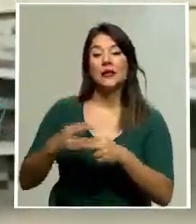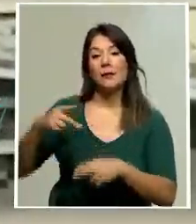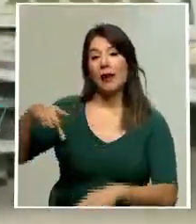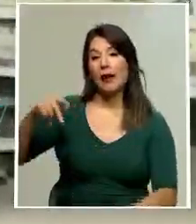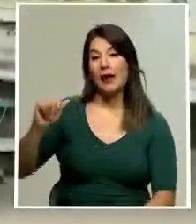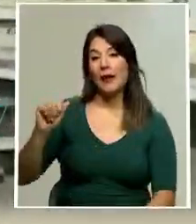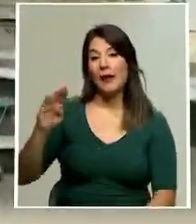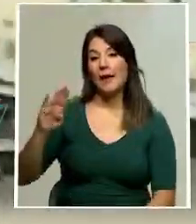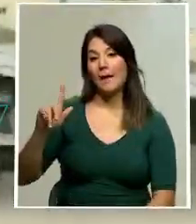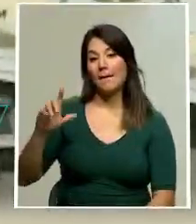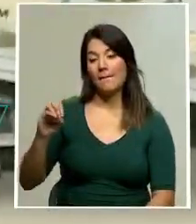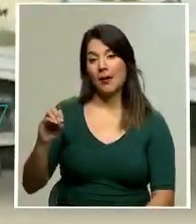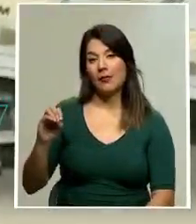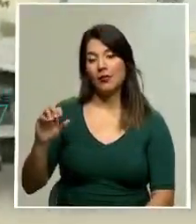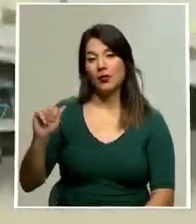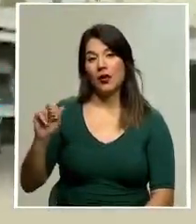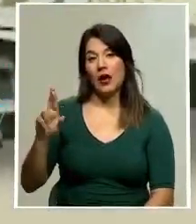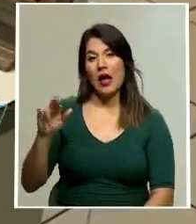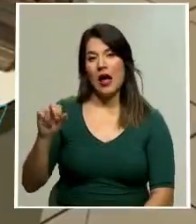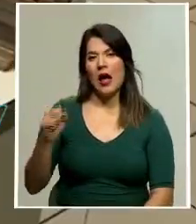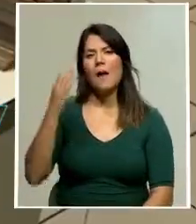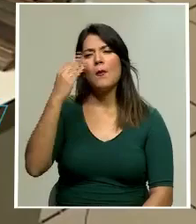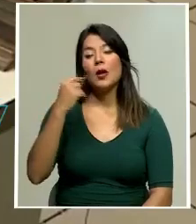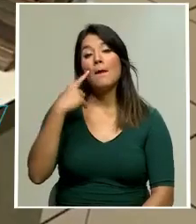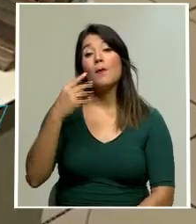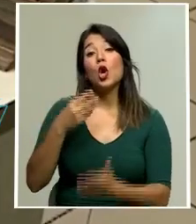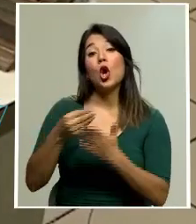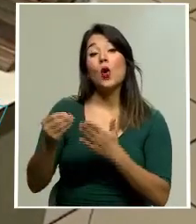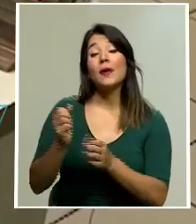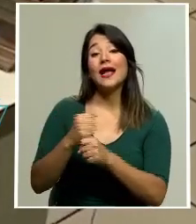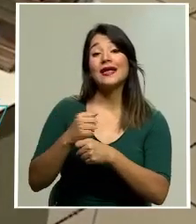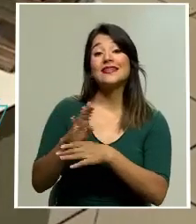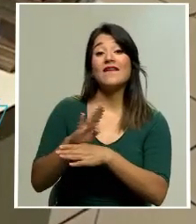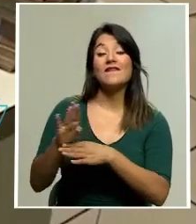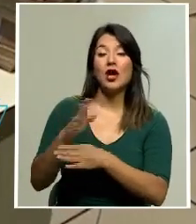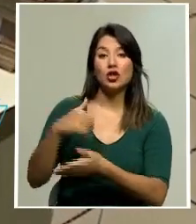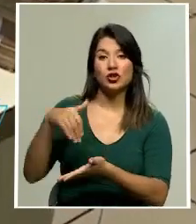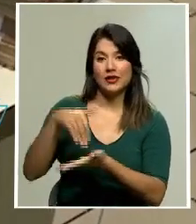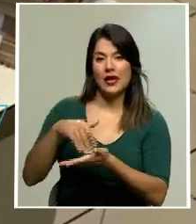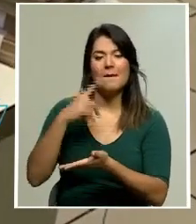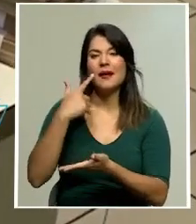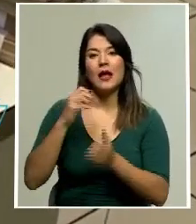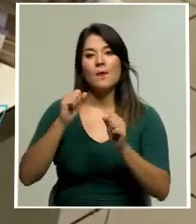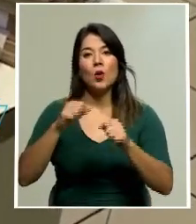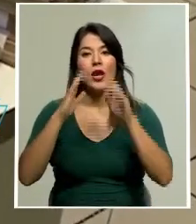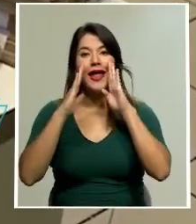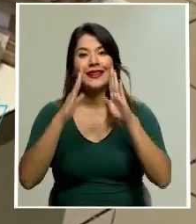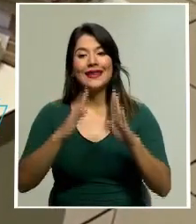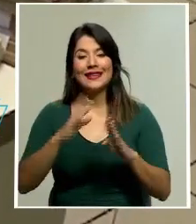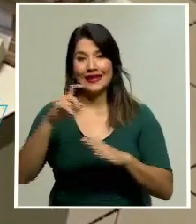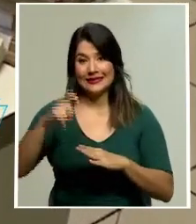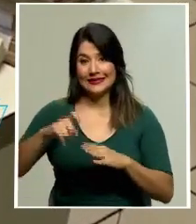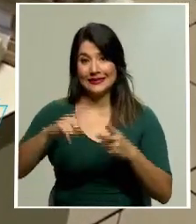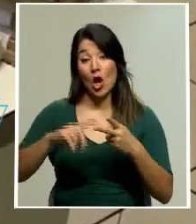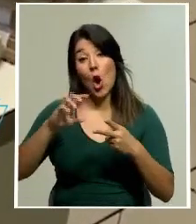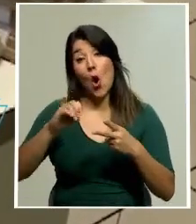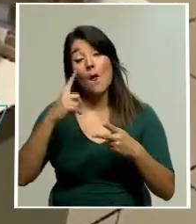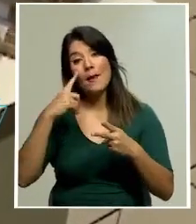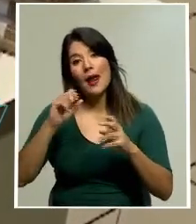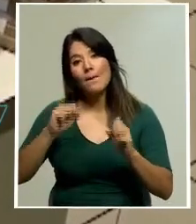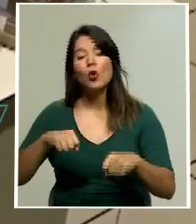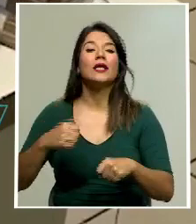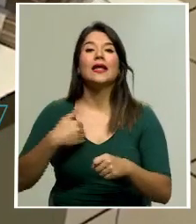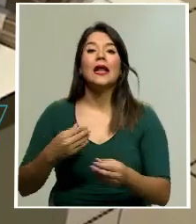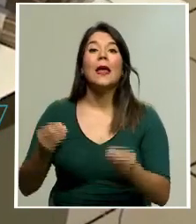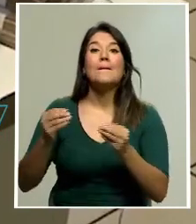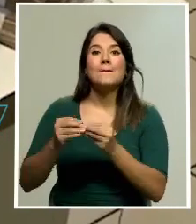esto se debe a las compras que realiza el Banco Central en el Monex para atender sus necesidades o para reponer los niveles de reservas. El